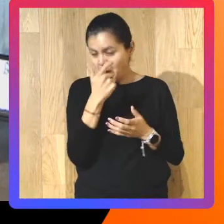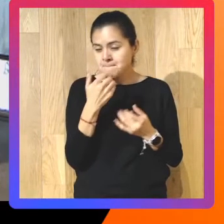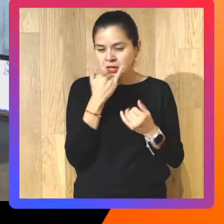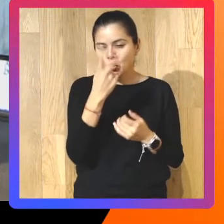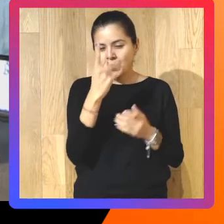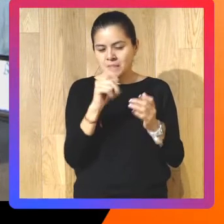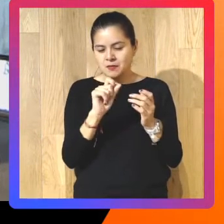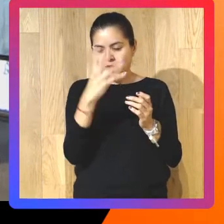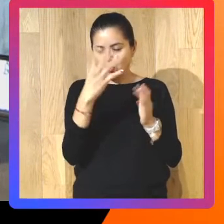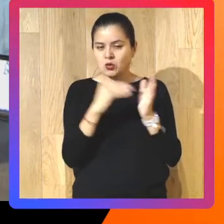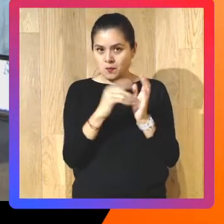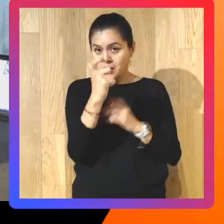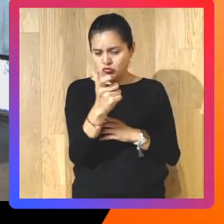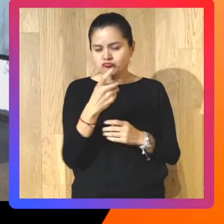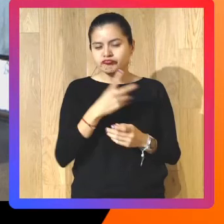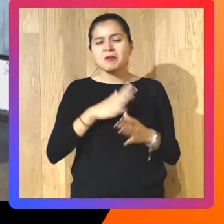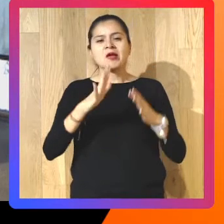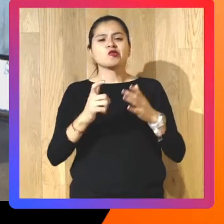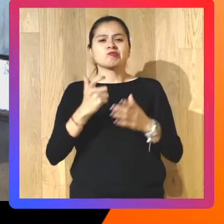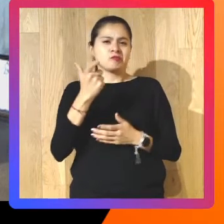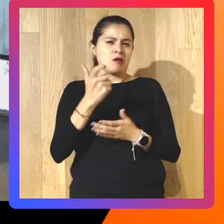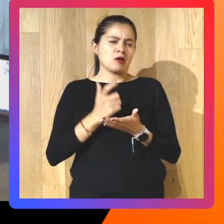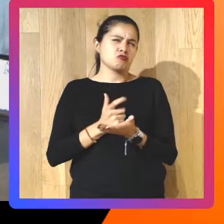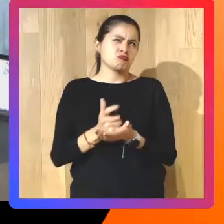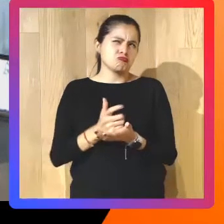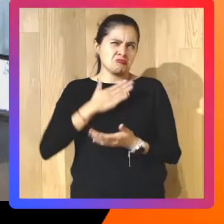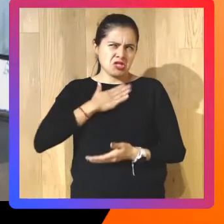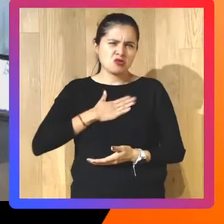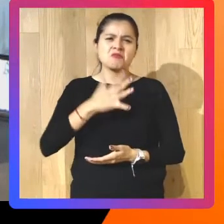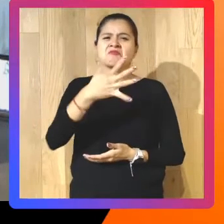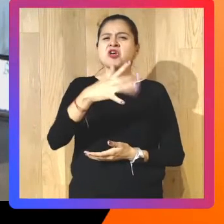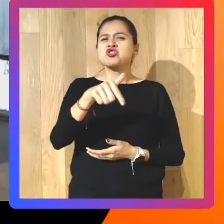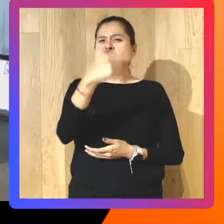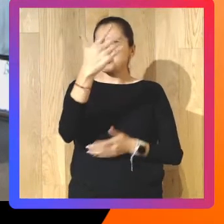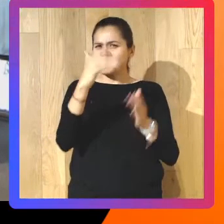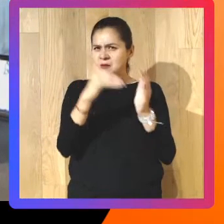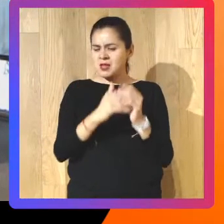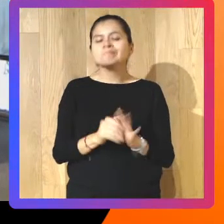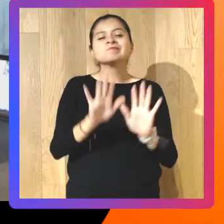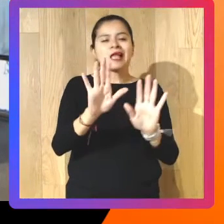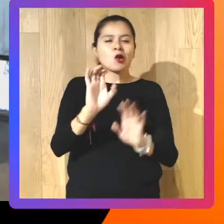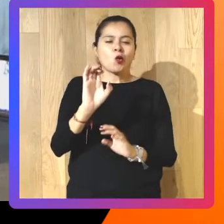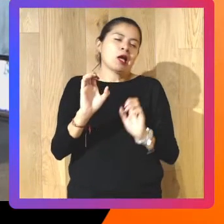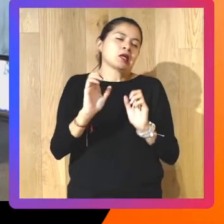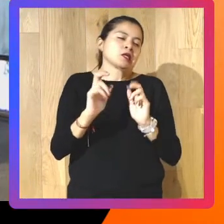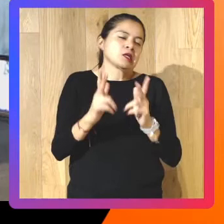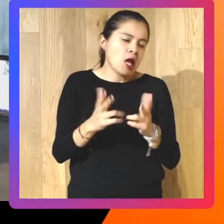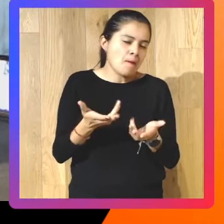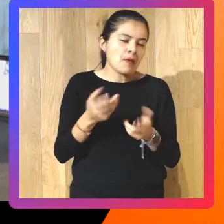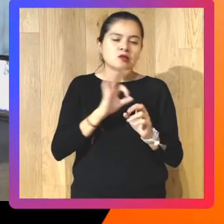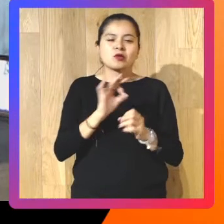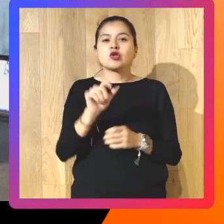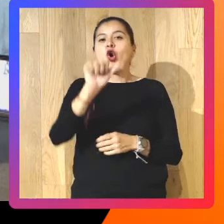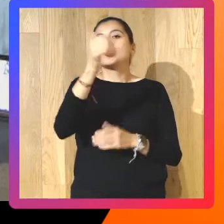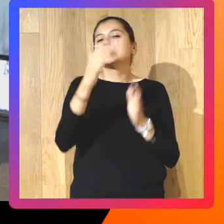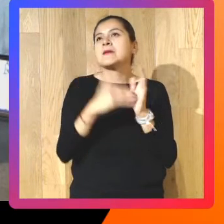salario digno debería de ser 12,000 pesos. Y claro, en Chiapas puede ser 11,500, a lo